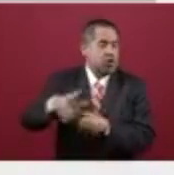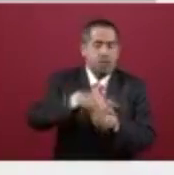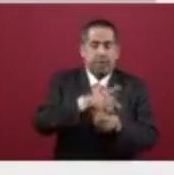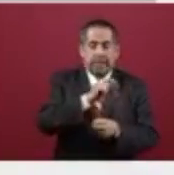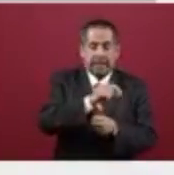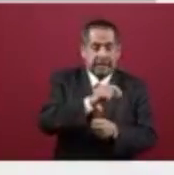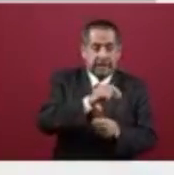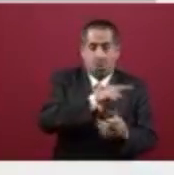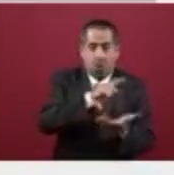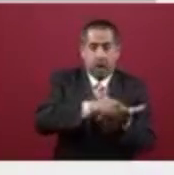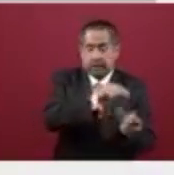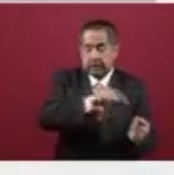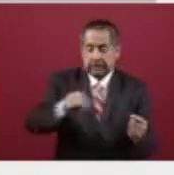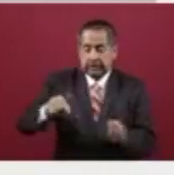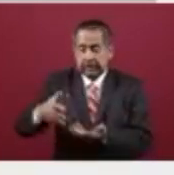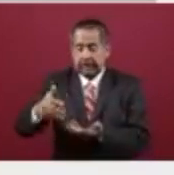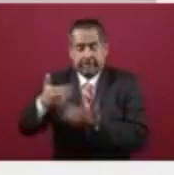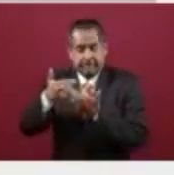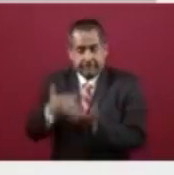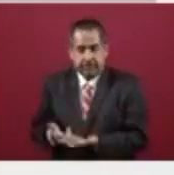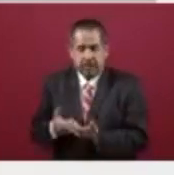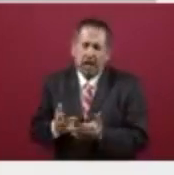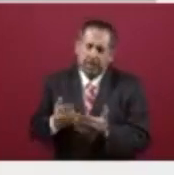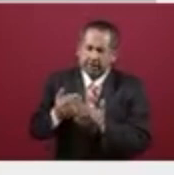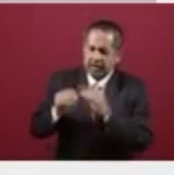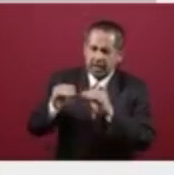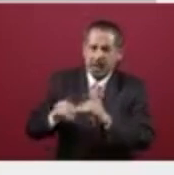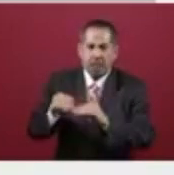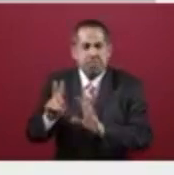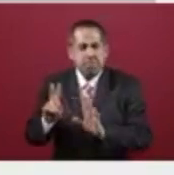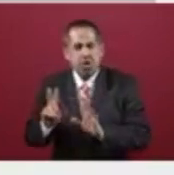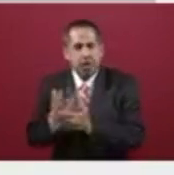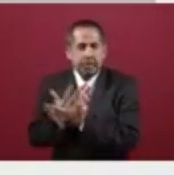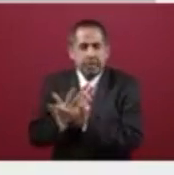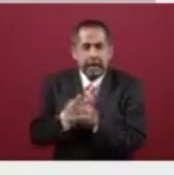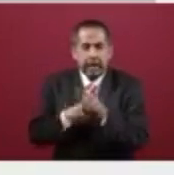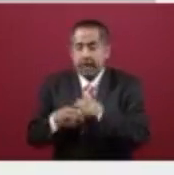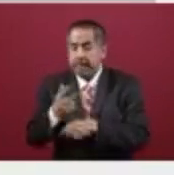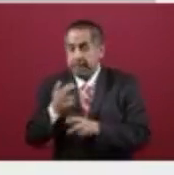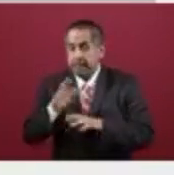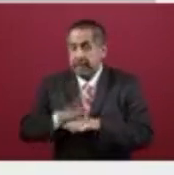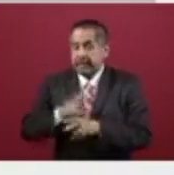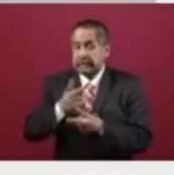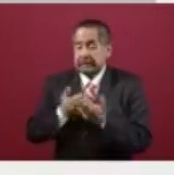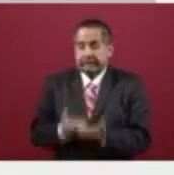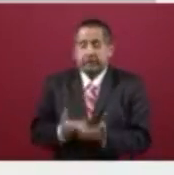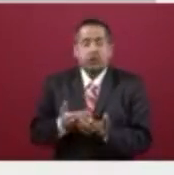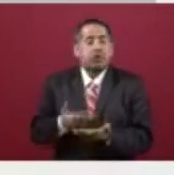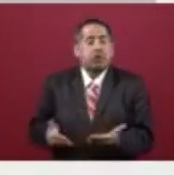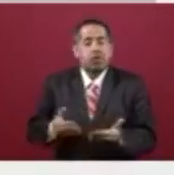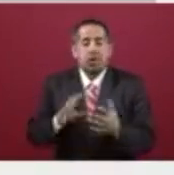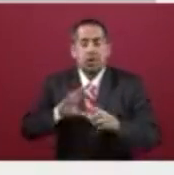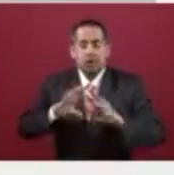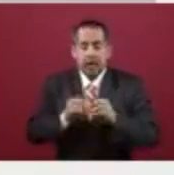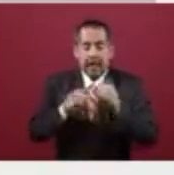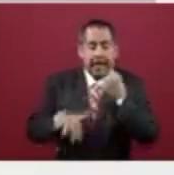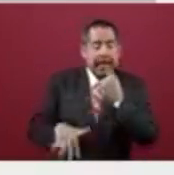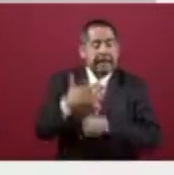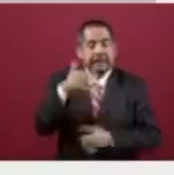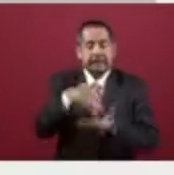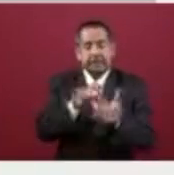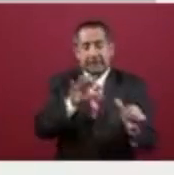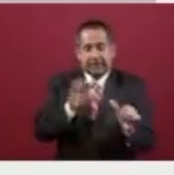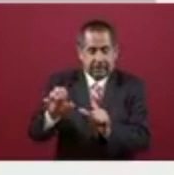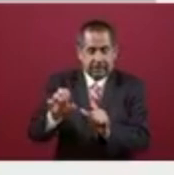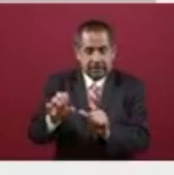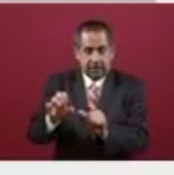hasta el día de hoy, todavía la parte que falta, estamos esperando ahorros adicionales, pero bueno, hasta el día de hoy 15.600